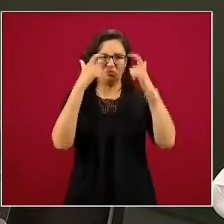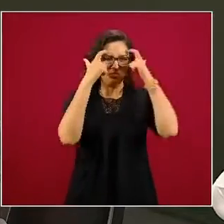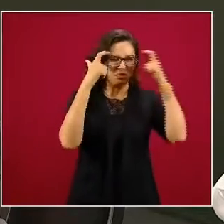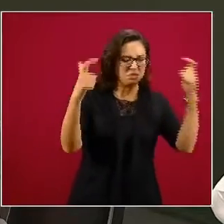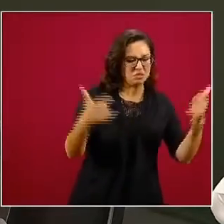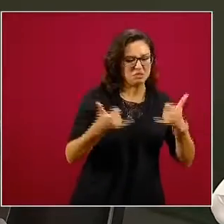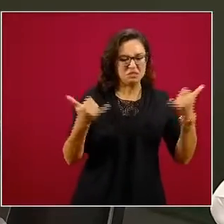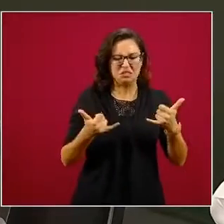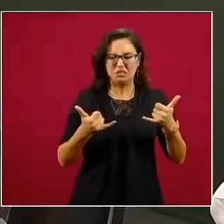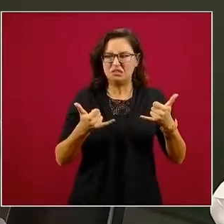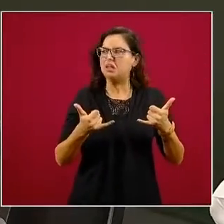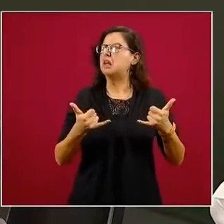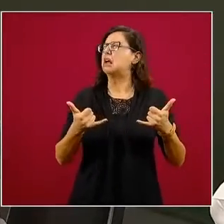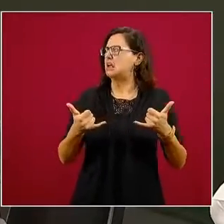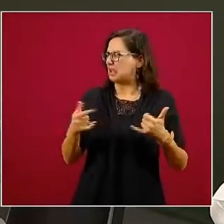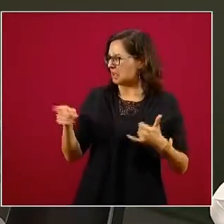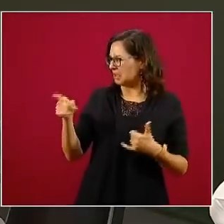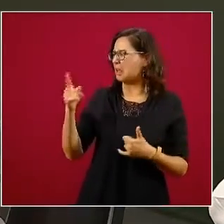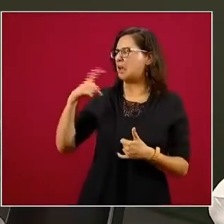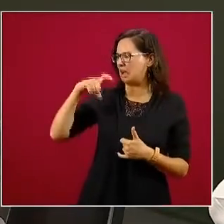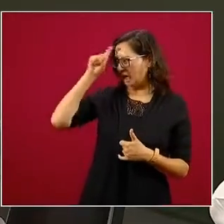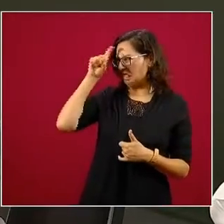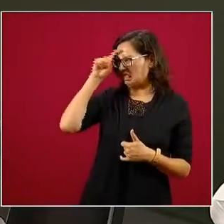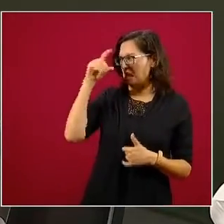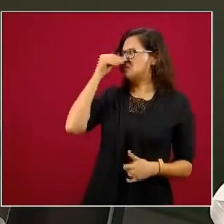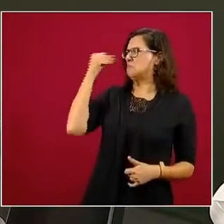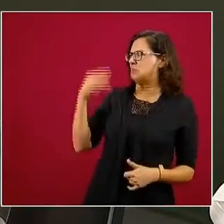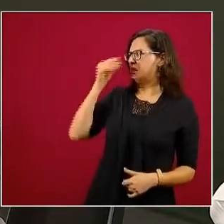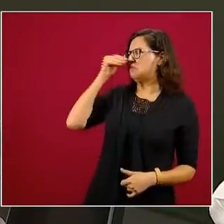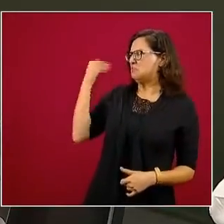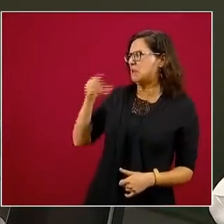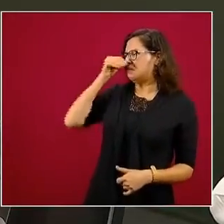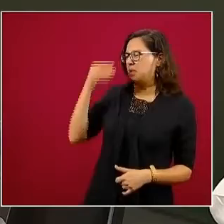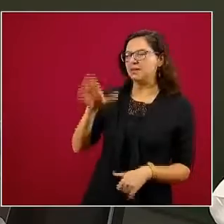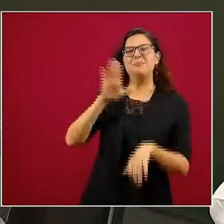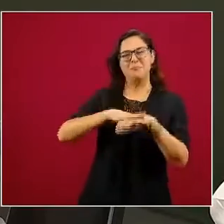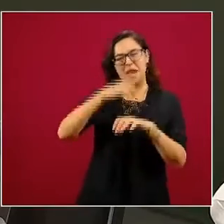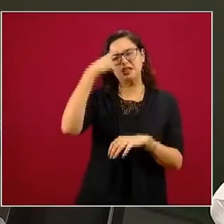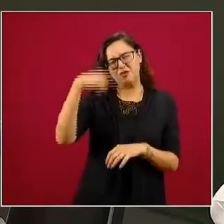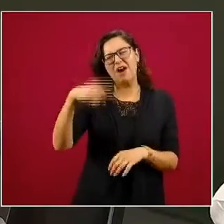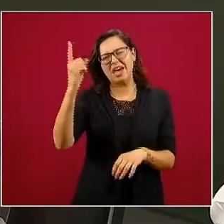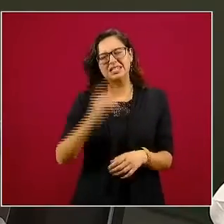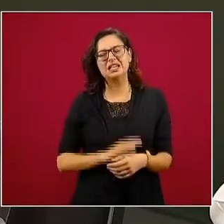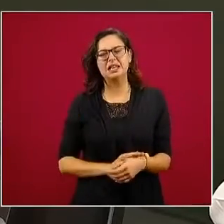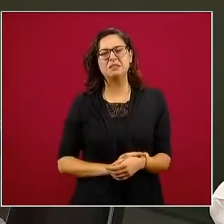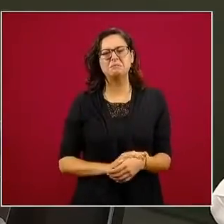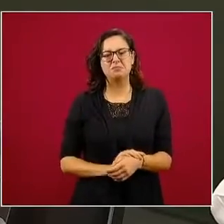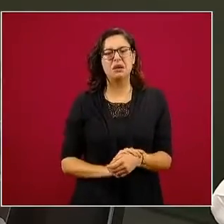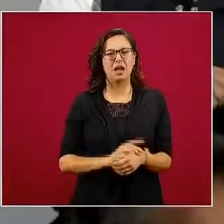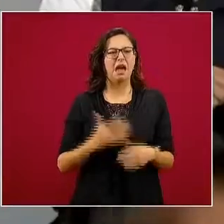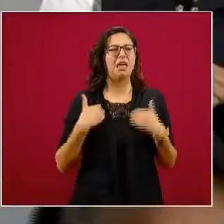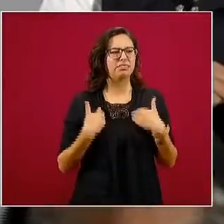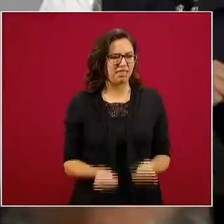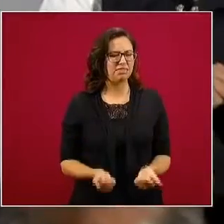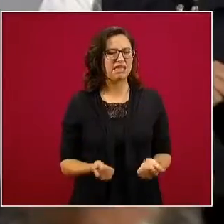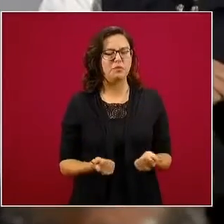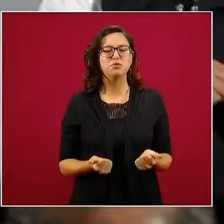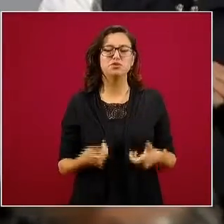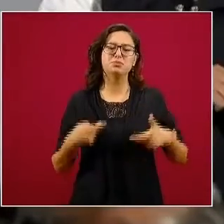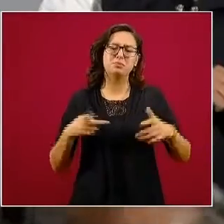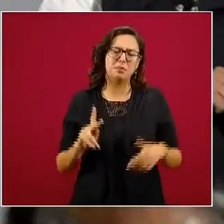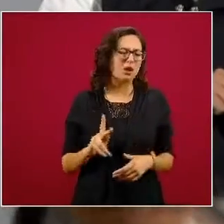proclama de los 10 gobernadores. Y lo que nos hace pensar, por otro lado, es lo siguiente. Todas y todos,